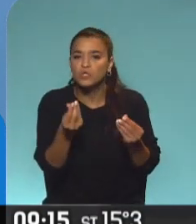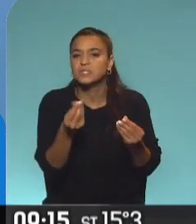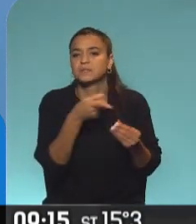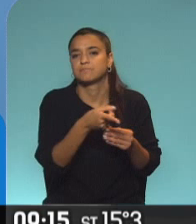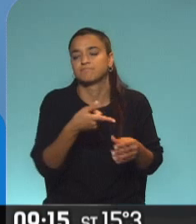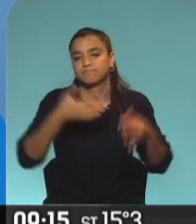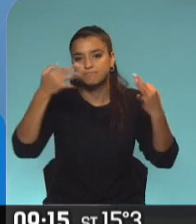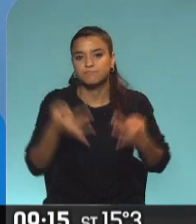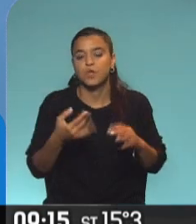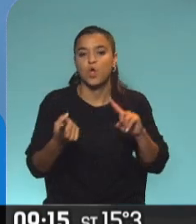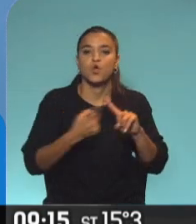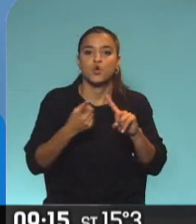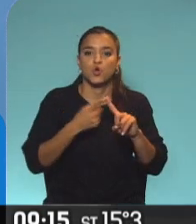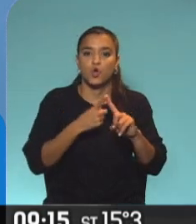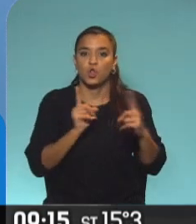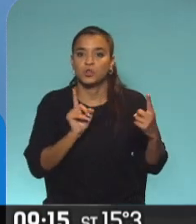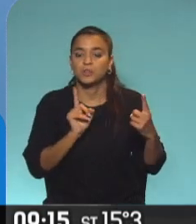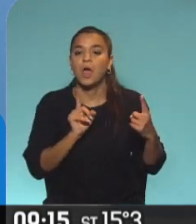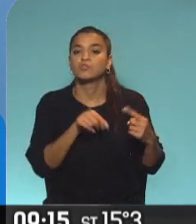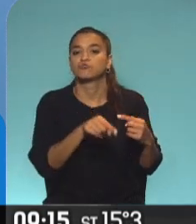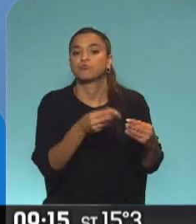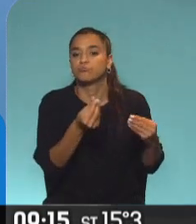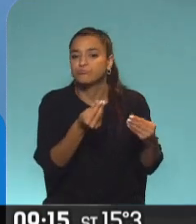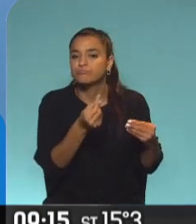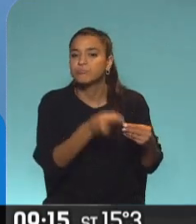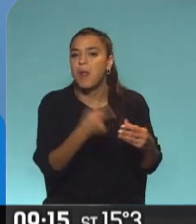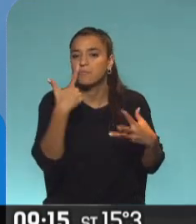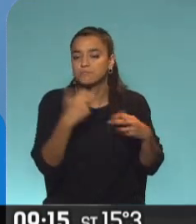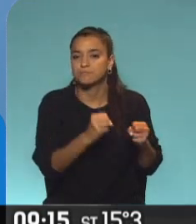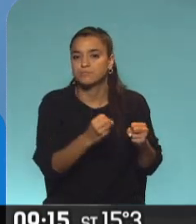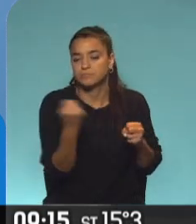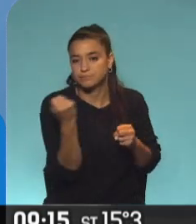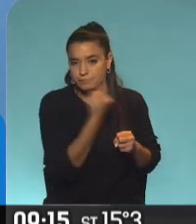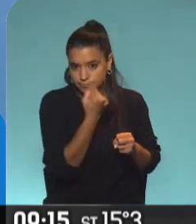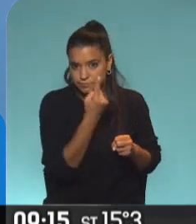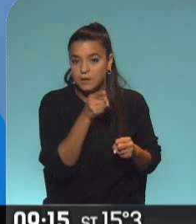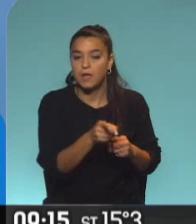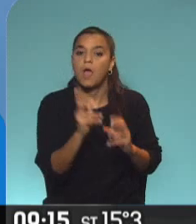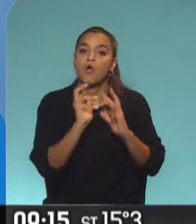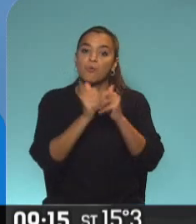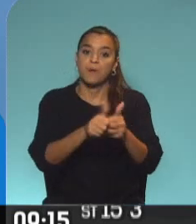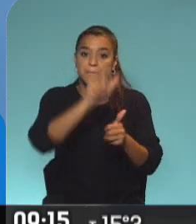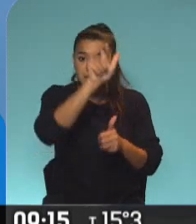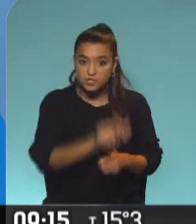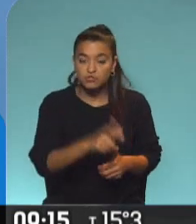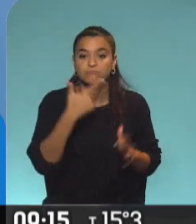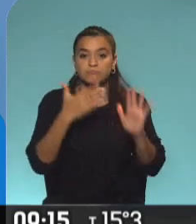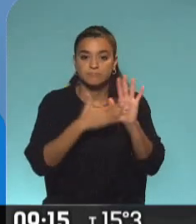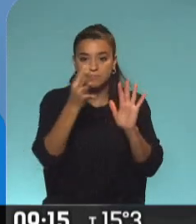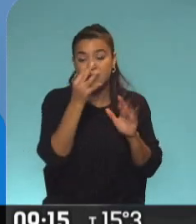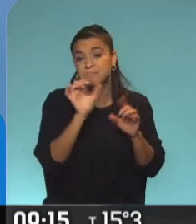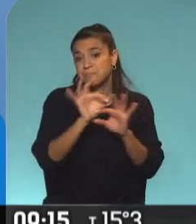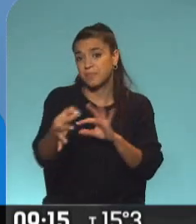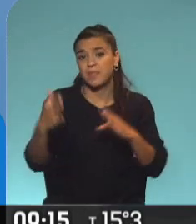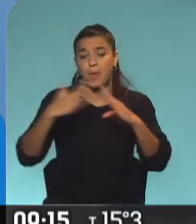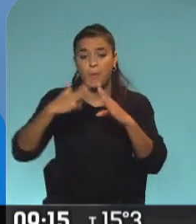una definición de contacto estrecho más sensibilizada aún para su detección precoz, acompañar a esa persona a un testeo cercano a su casa,